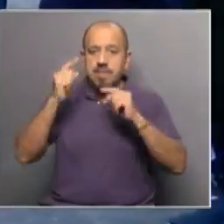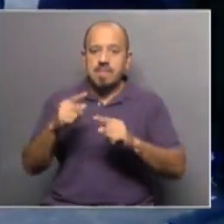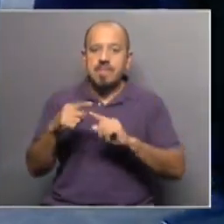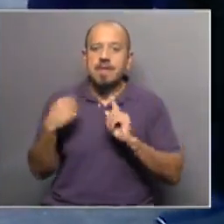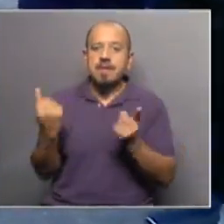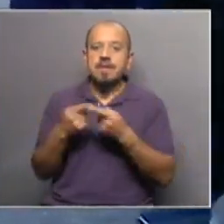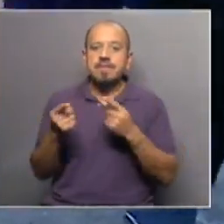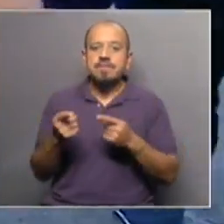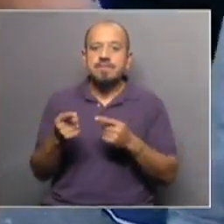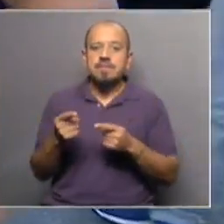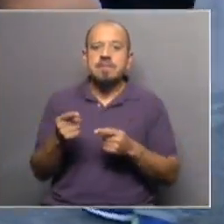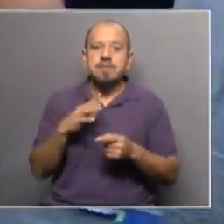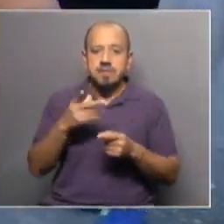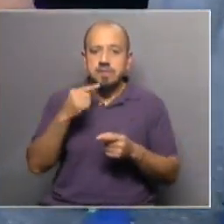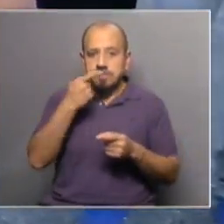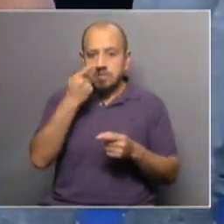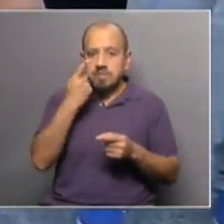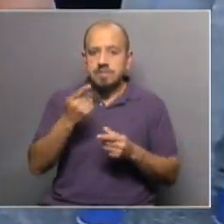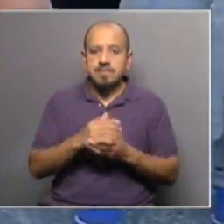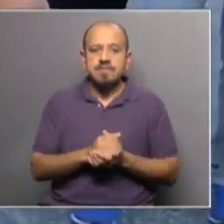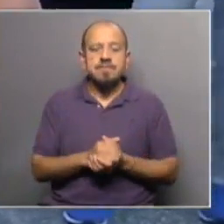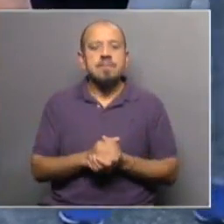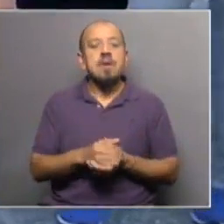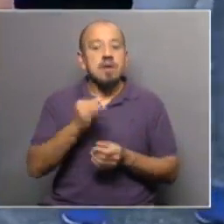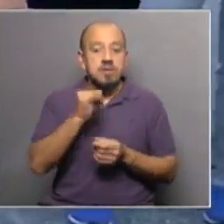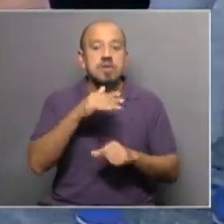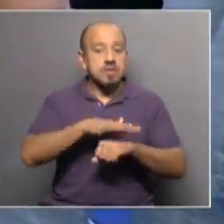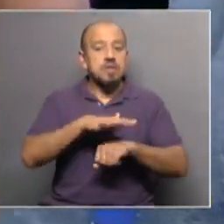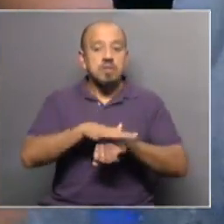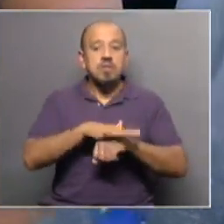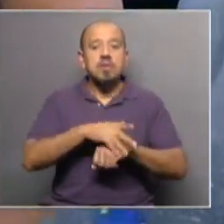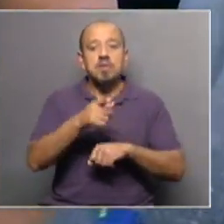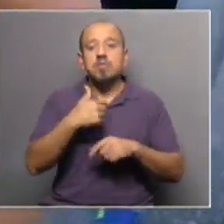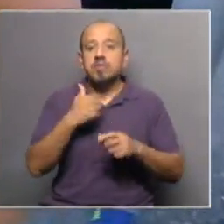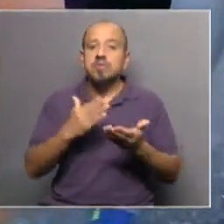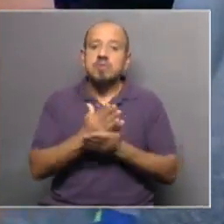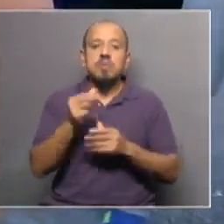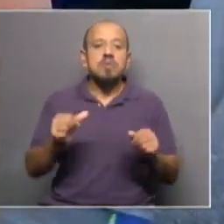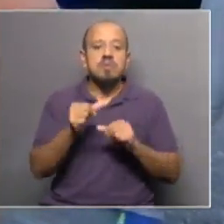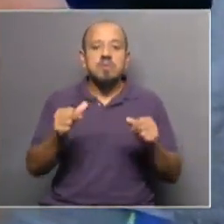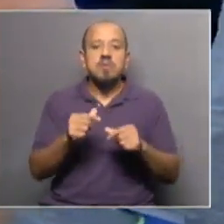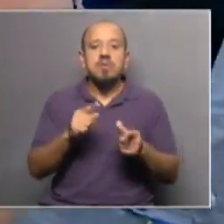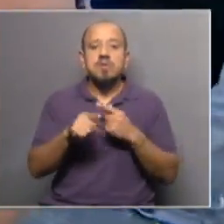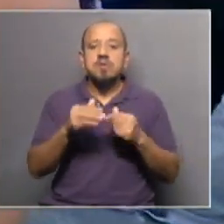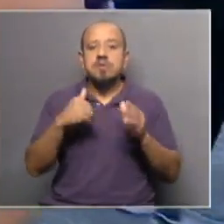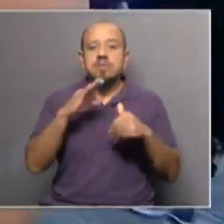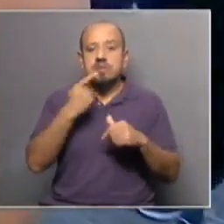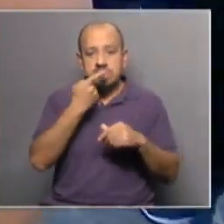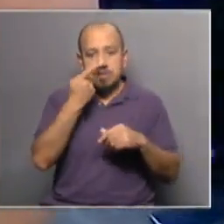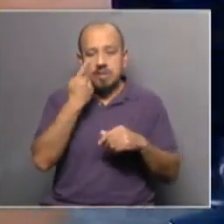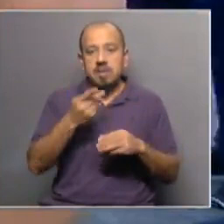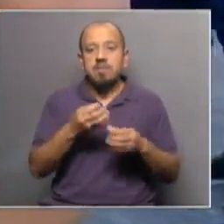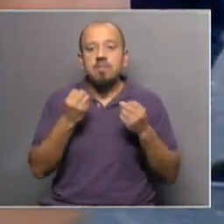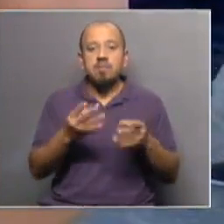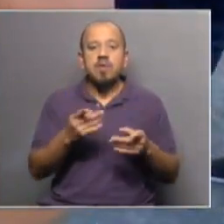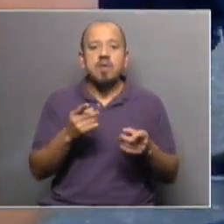Permite una interacción entre ellos mismos que debe estar muy interesante. Claro, ese es el momento lo hacemos siempre al empezar el año y es el momento más rico también porque